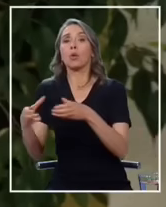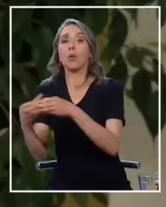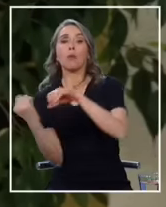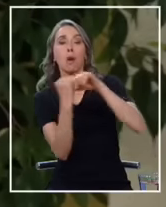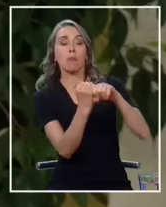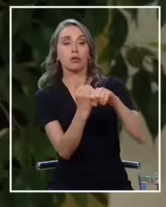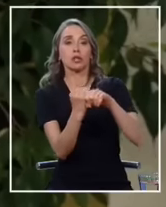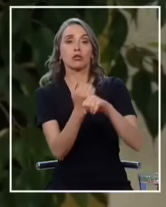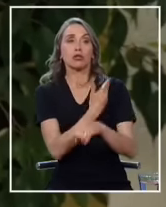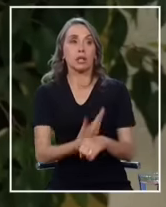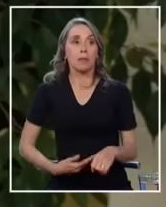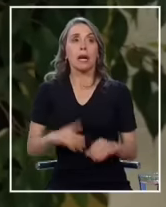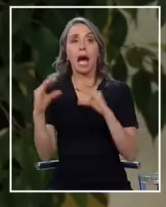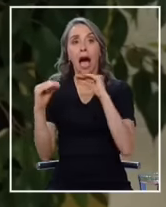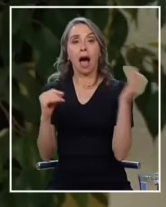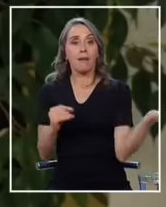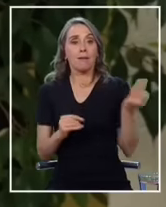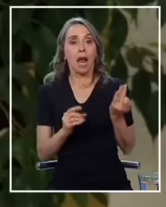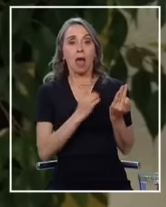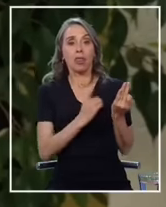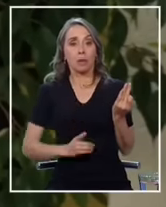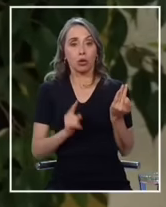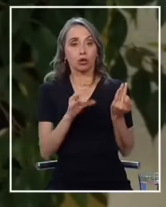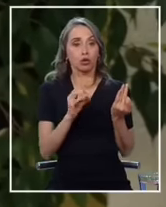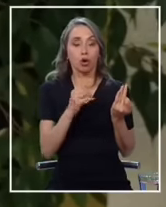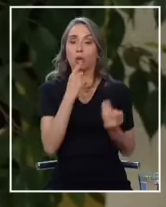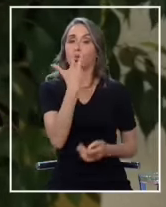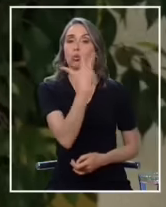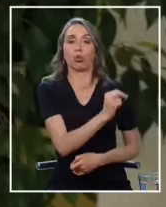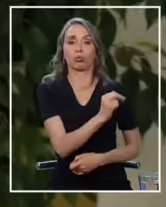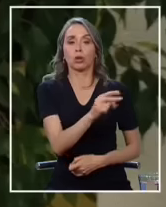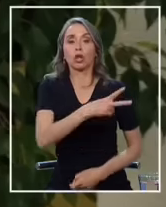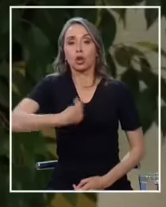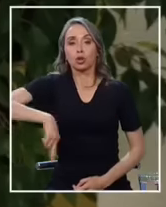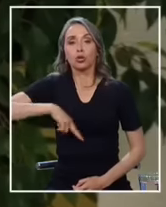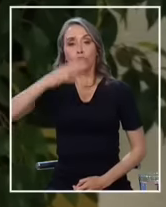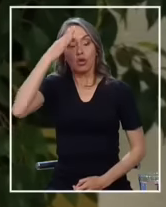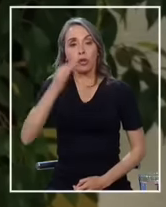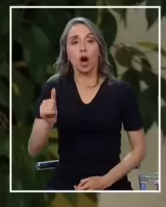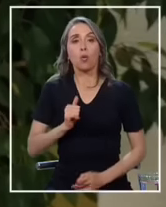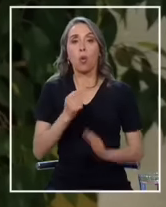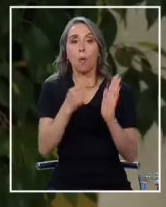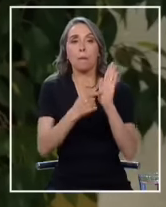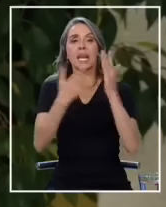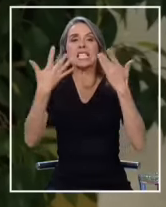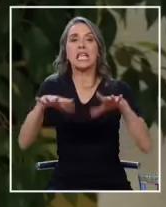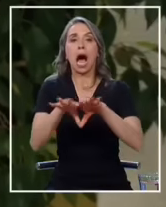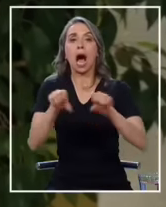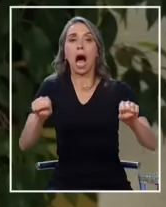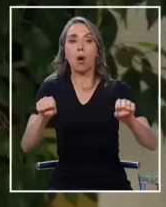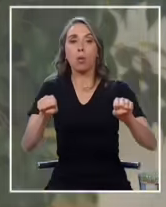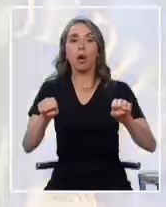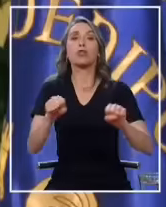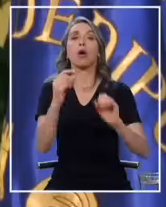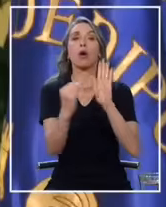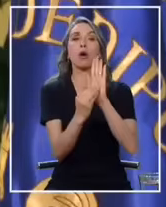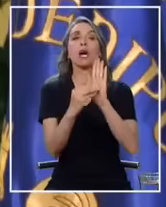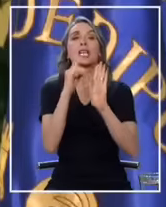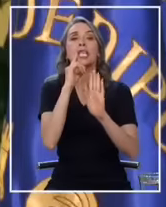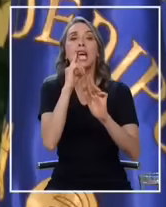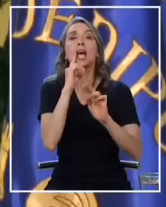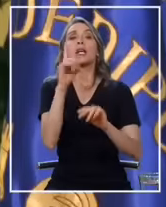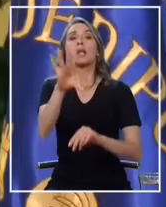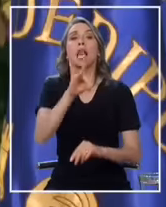hemos conversado sobre estas posibilidades que ha planteado el diputado Soto y las hemos descartado. Nuestra decisión es que se cumpla el acuerdo con un nombre del Partido Comunista.